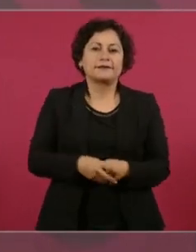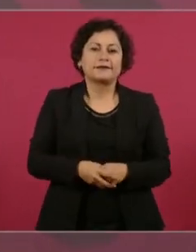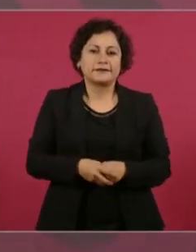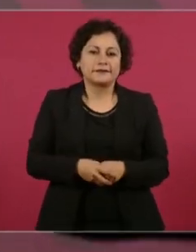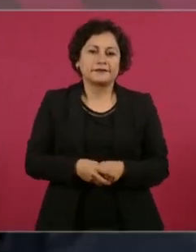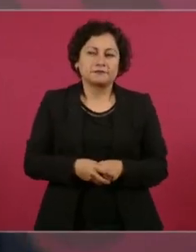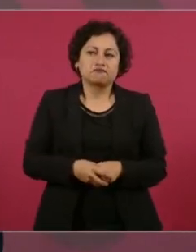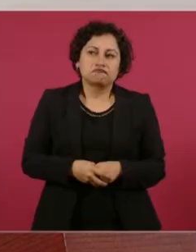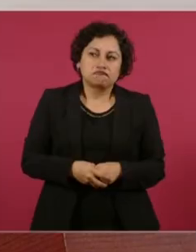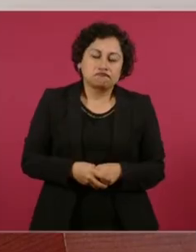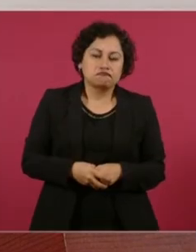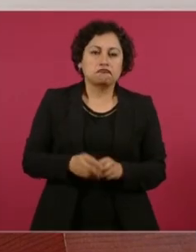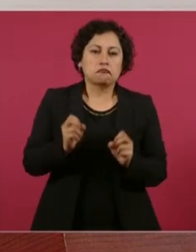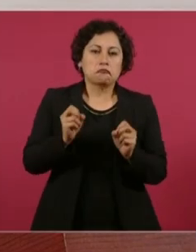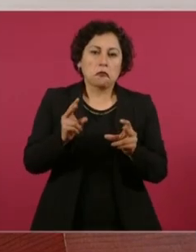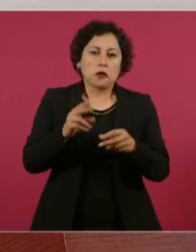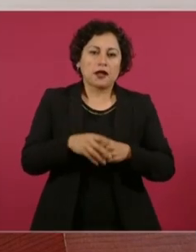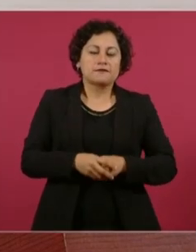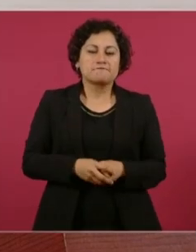y qué bueno,